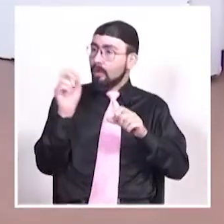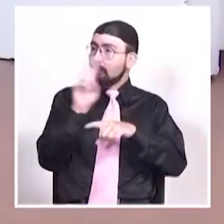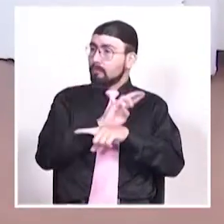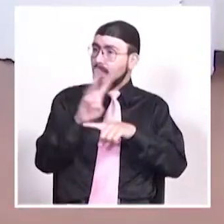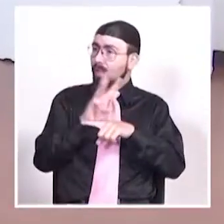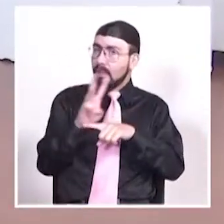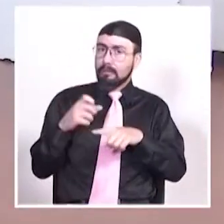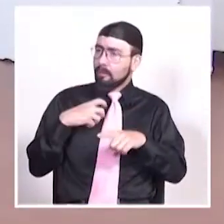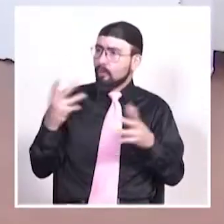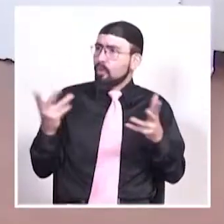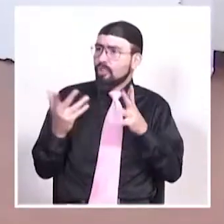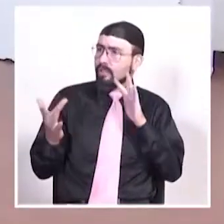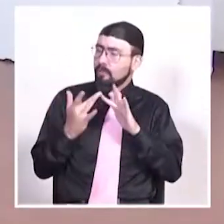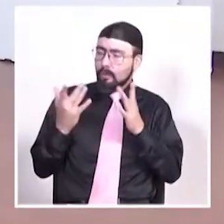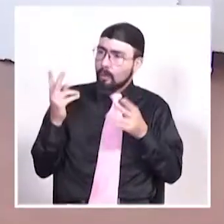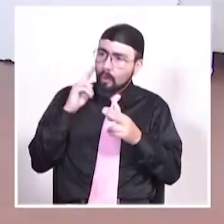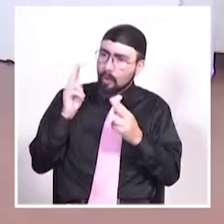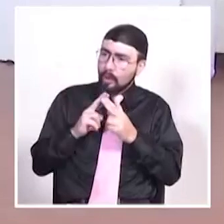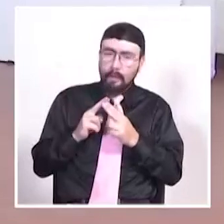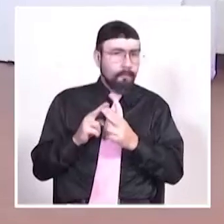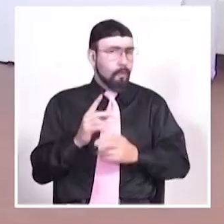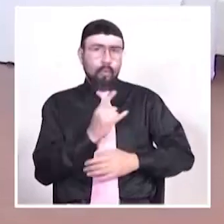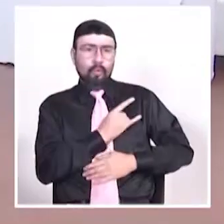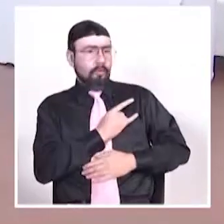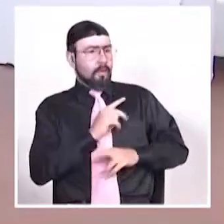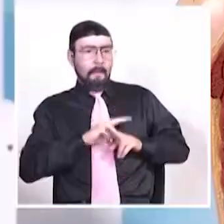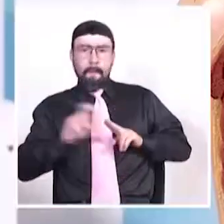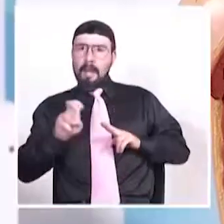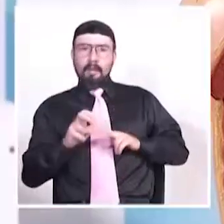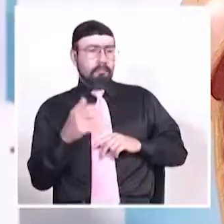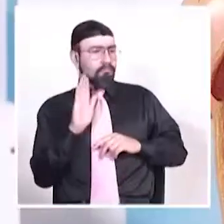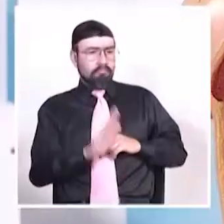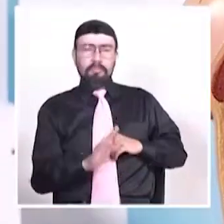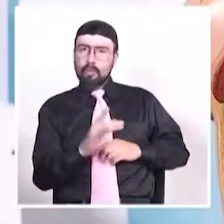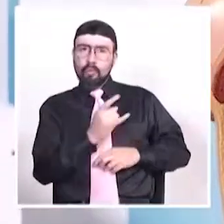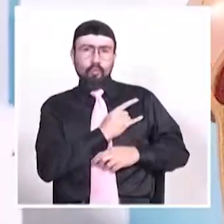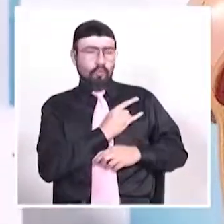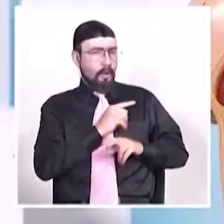o algo donde lo puedan conocer más? No, Universidad de Manizales. En la Universidad de Manizales básicamente